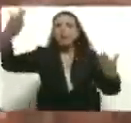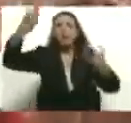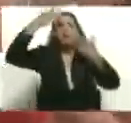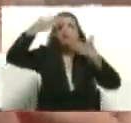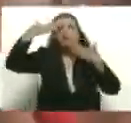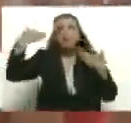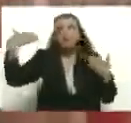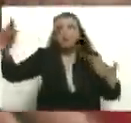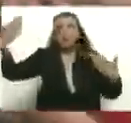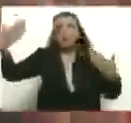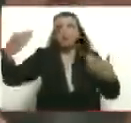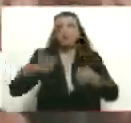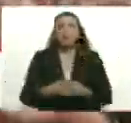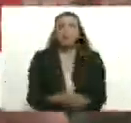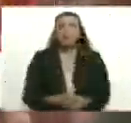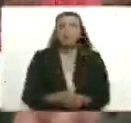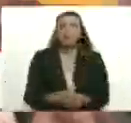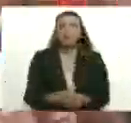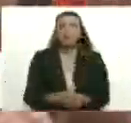solidario!